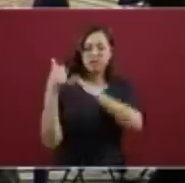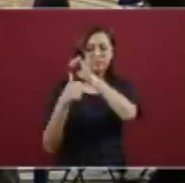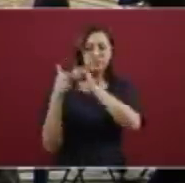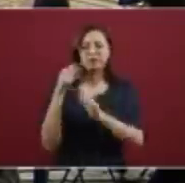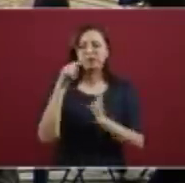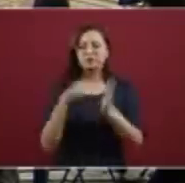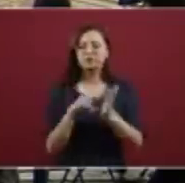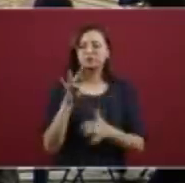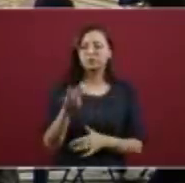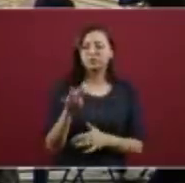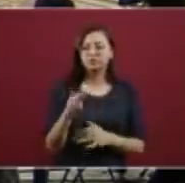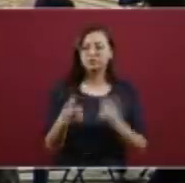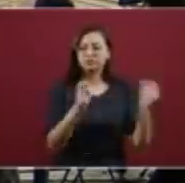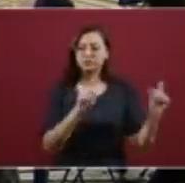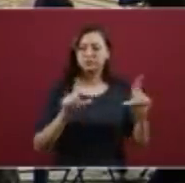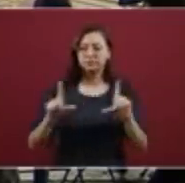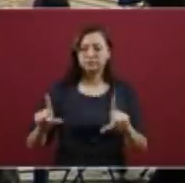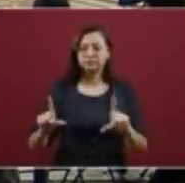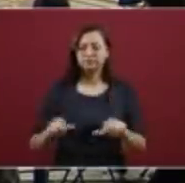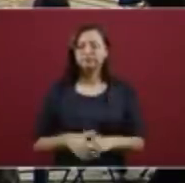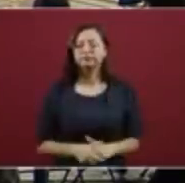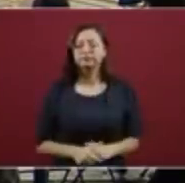sigue?